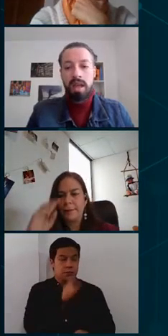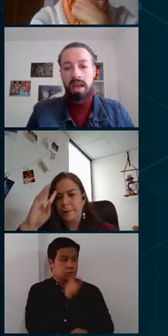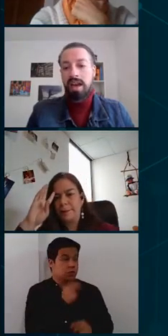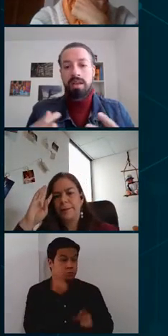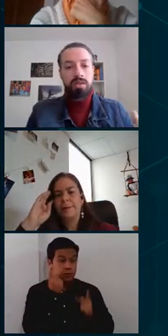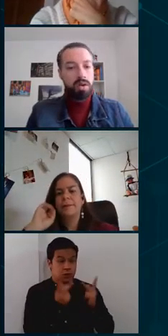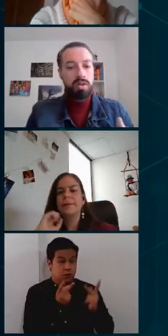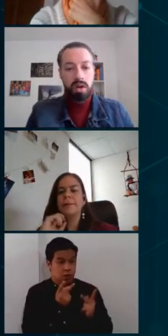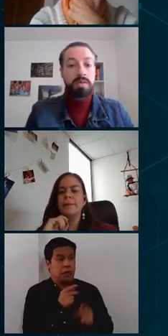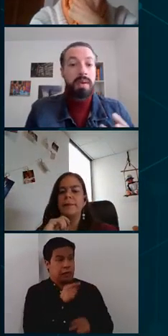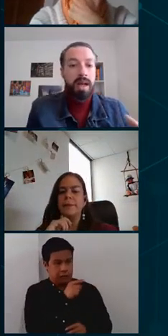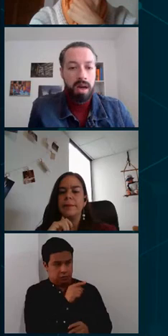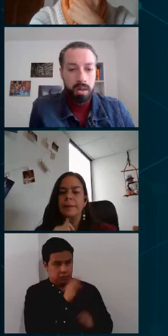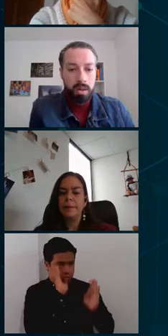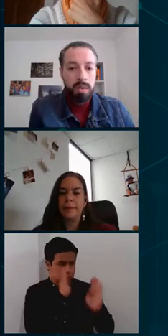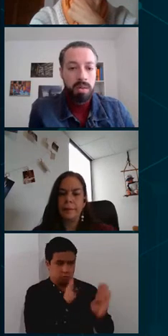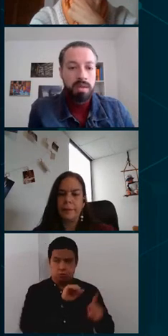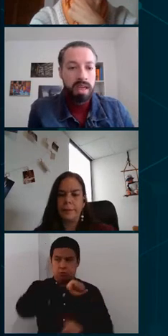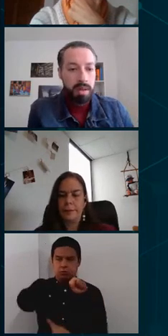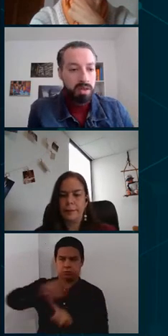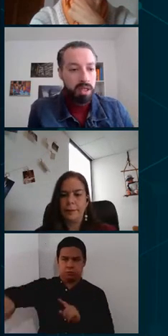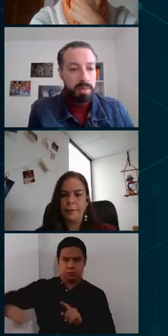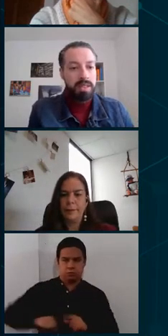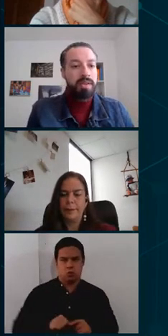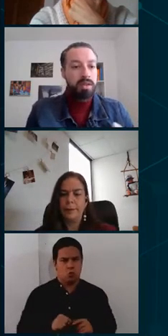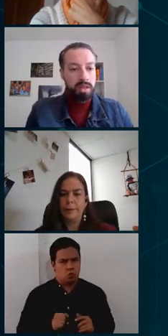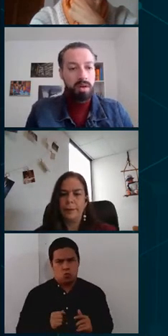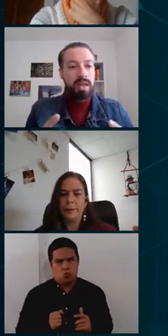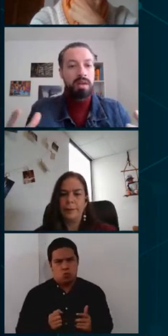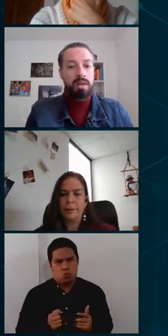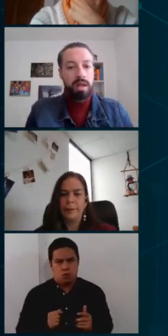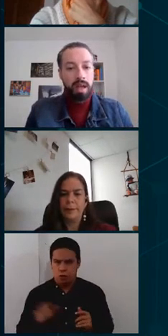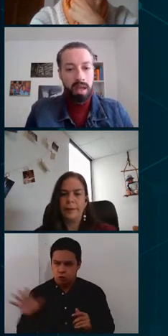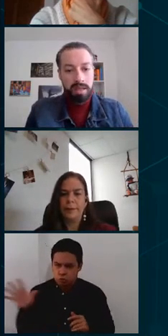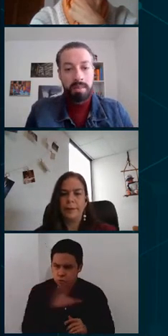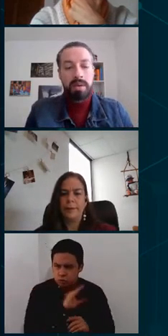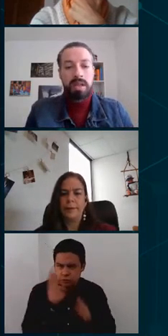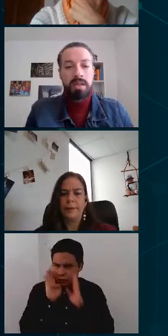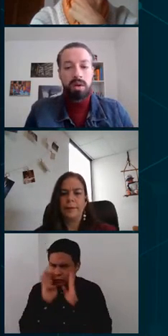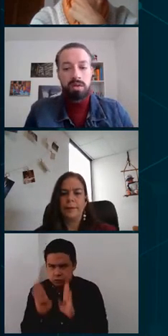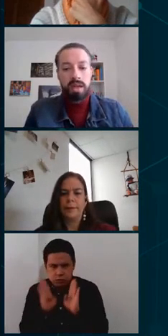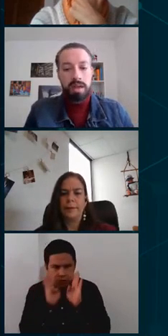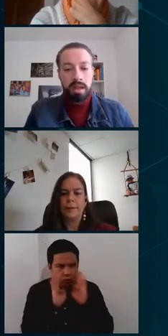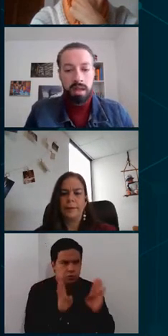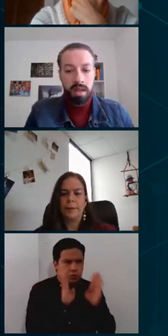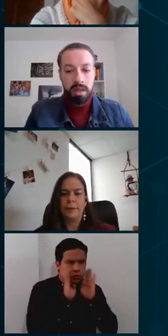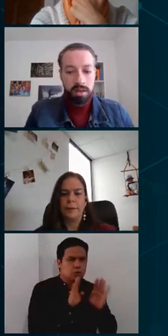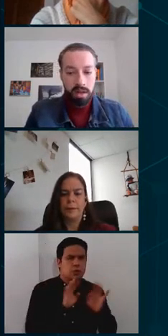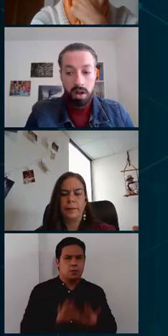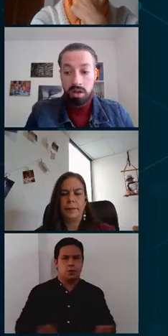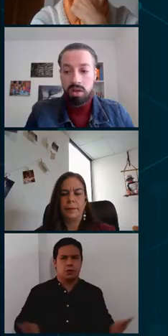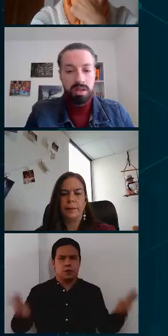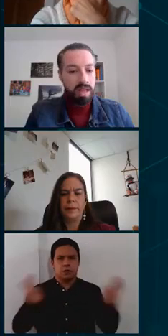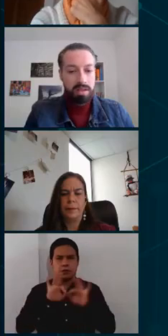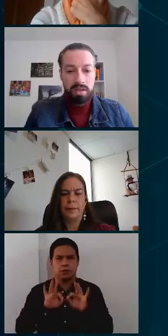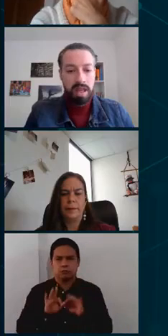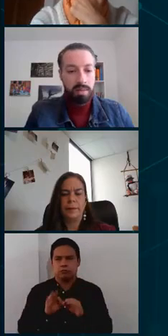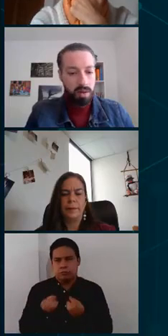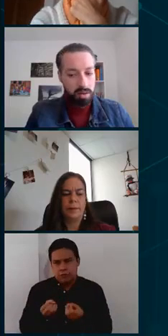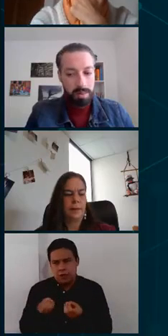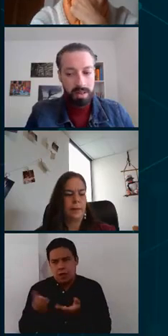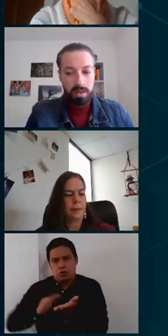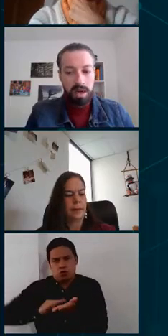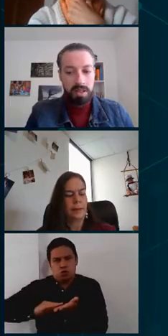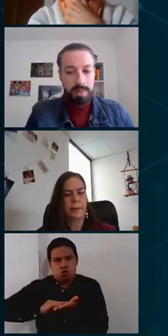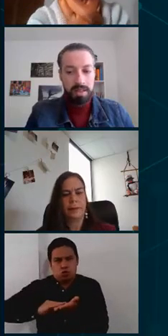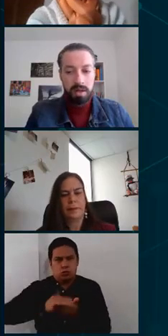que, generando soluciones para un segmento en específico, sino que es importante conocer los contextos